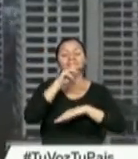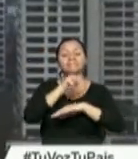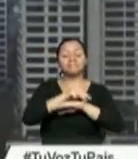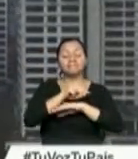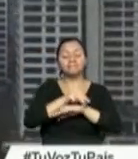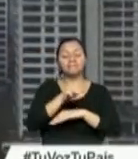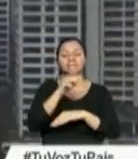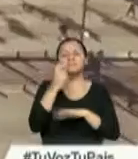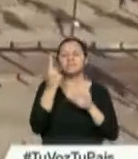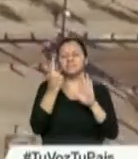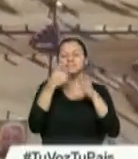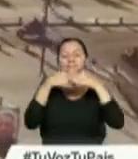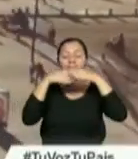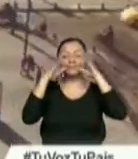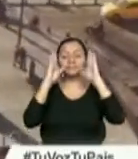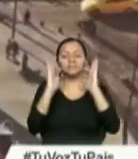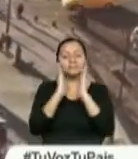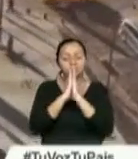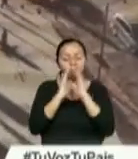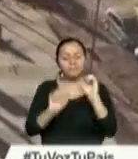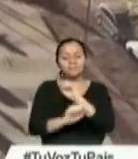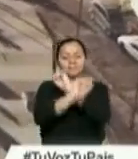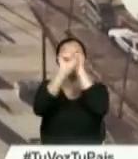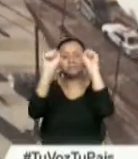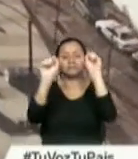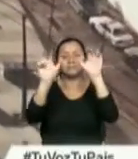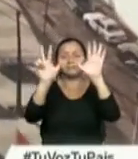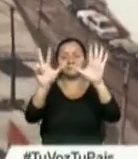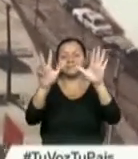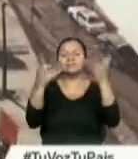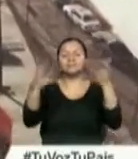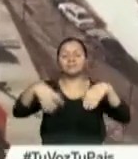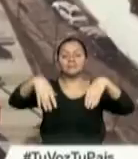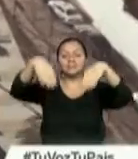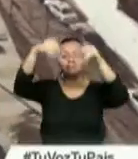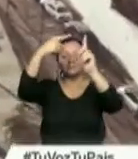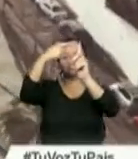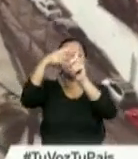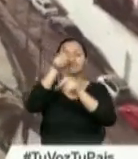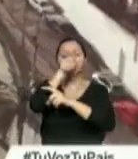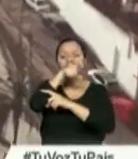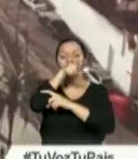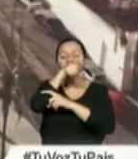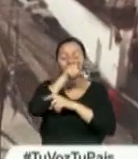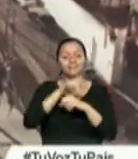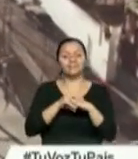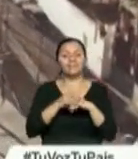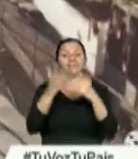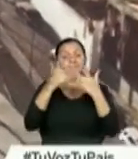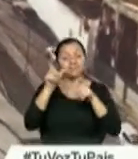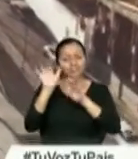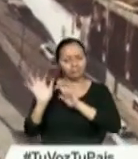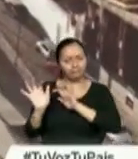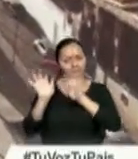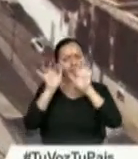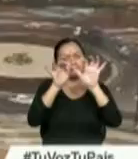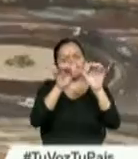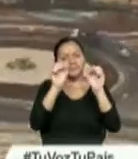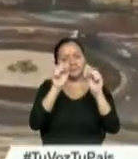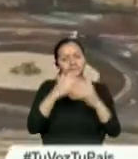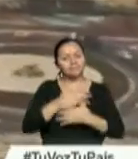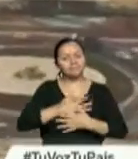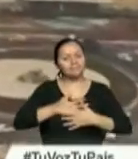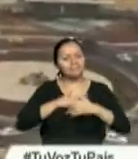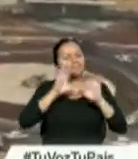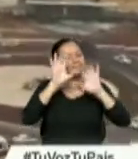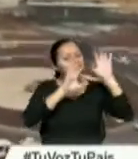se llevará a cabo la Misa de Acción de Gracias a las 8 horas en la Iglesia de la Catedral y la ciudadanía podrá disfrutar de los museos